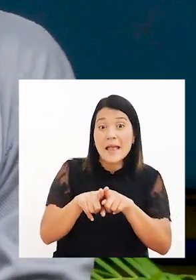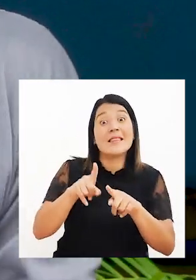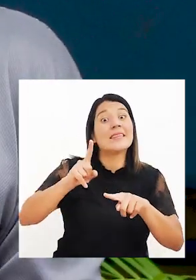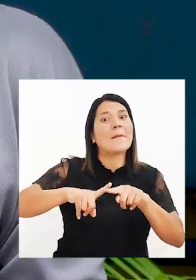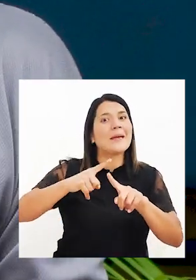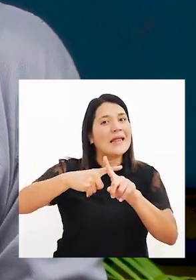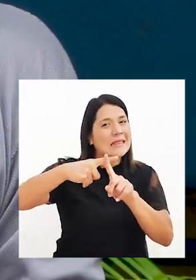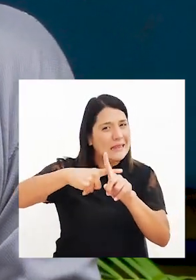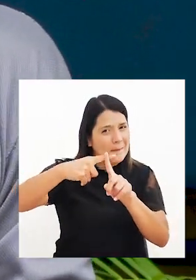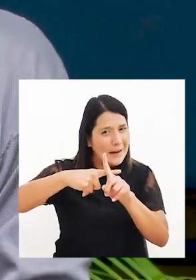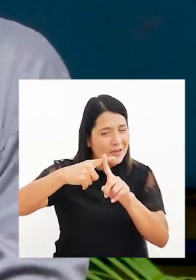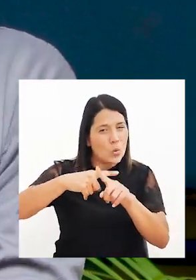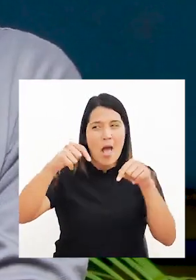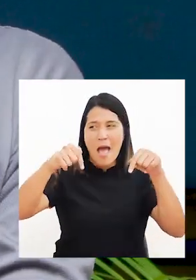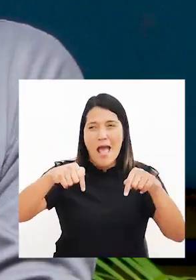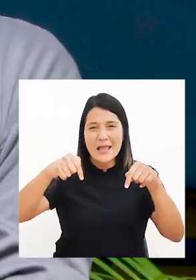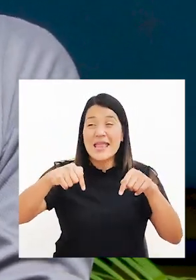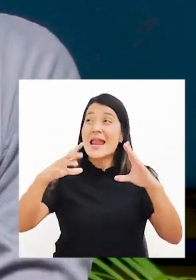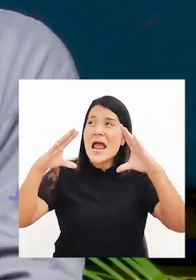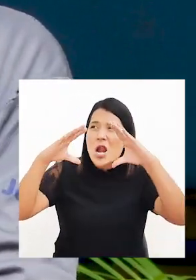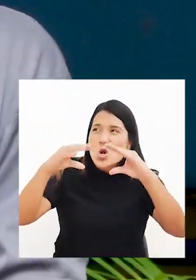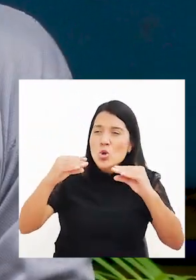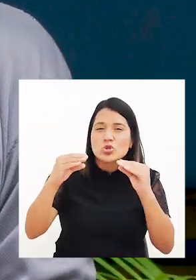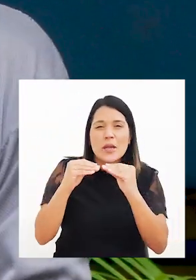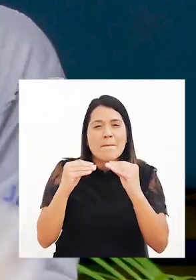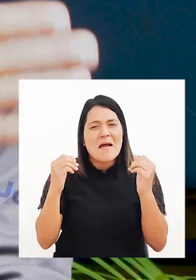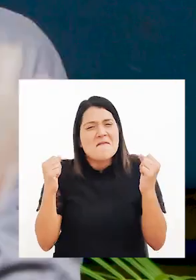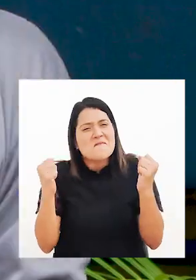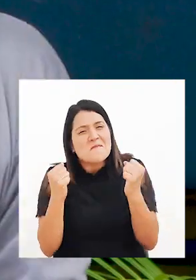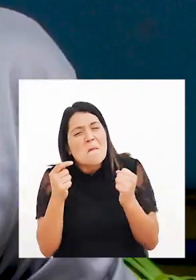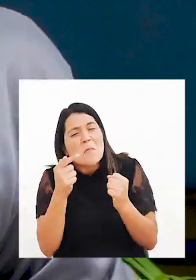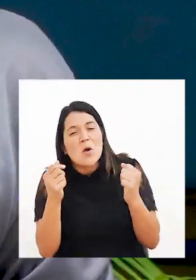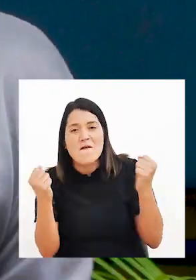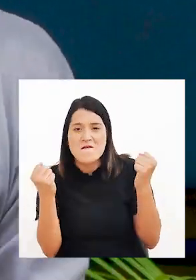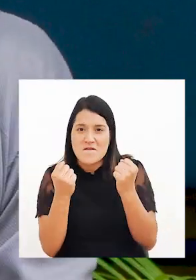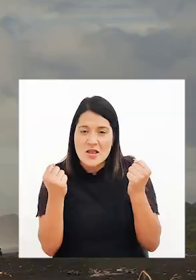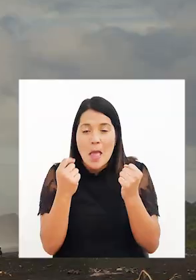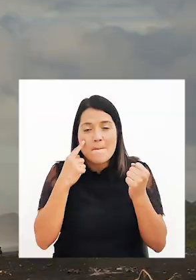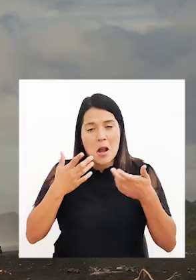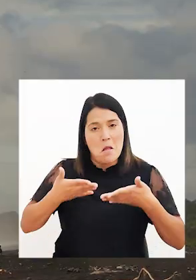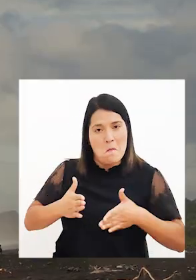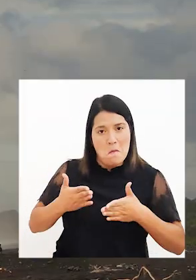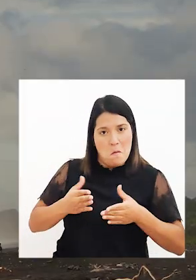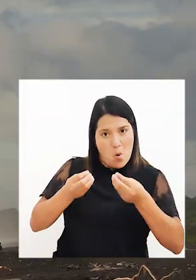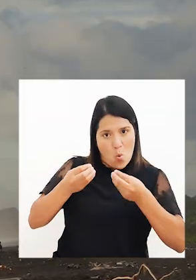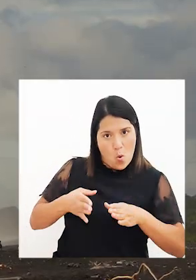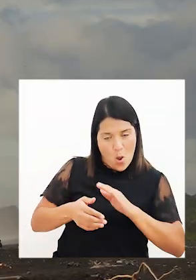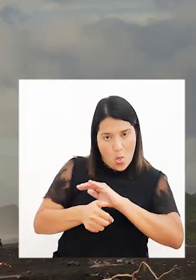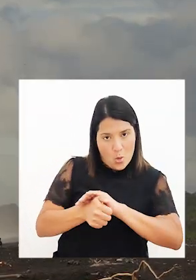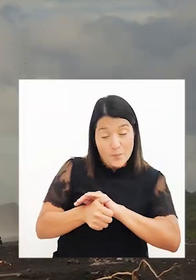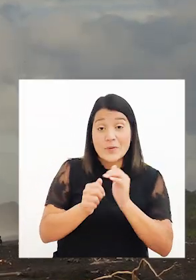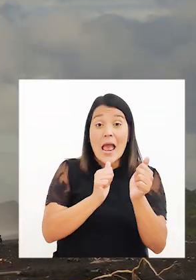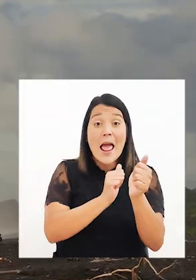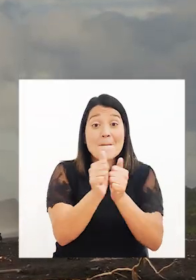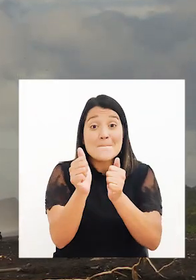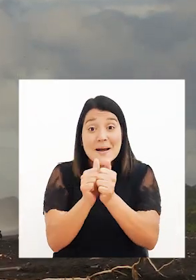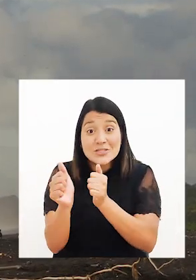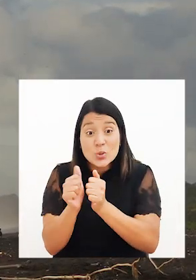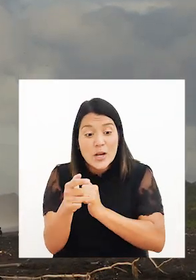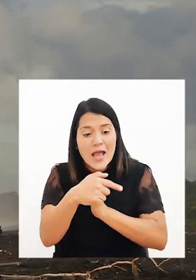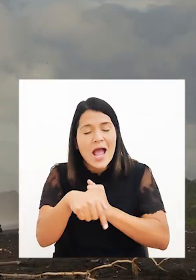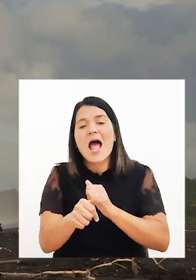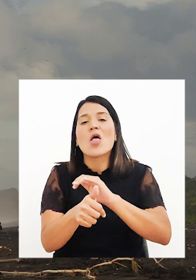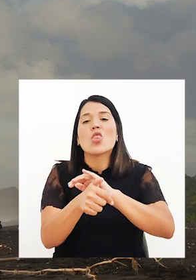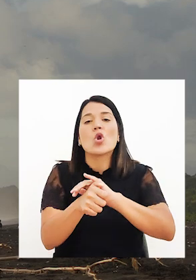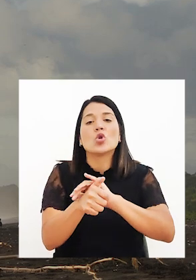temperatura un poco más adecuada y más baja para comportamiento de las tortugas. La mayoría son tortugas